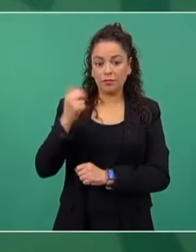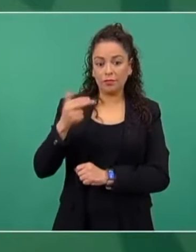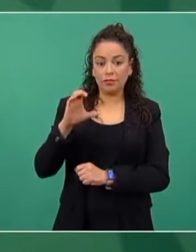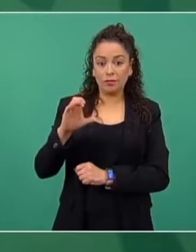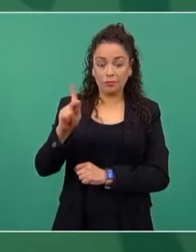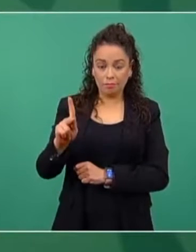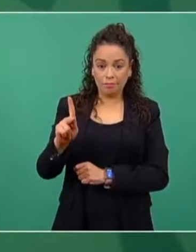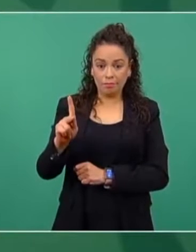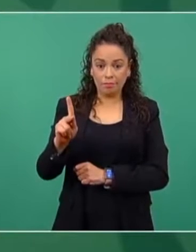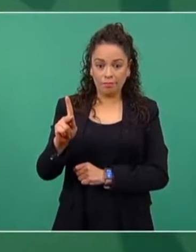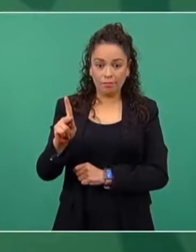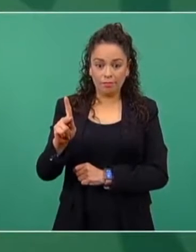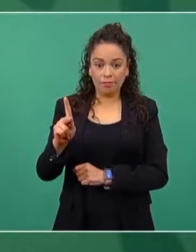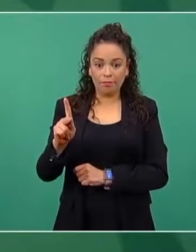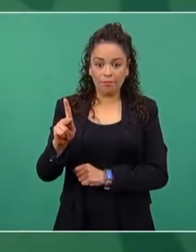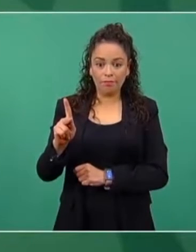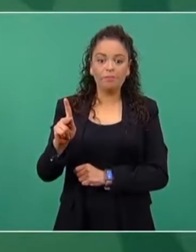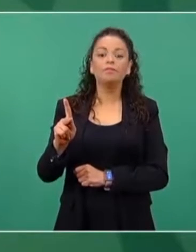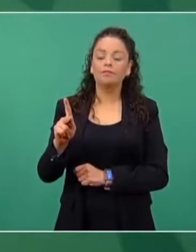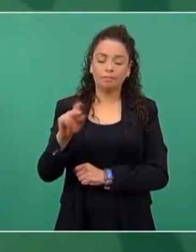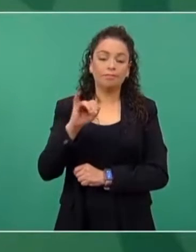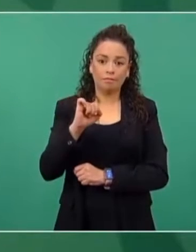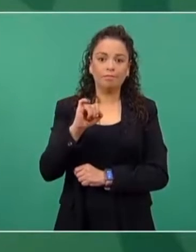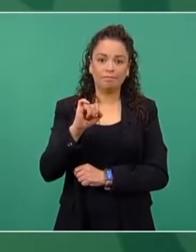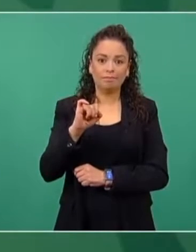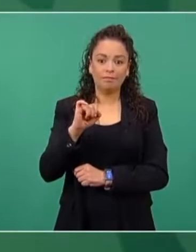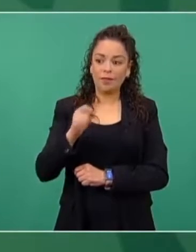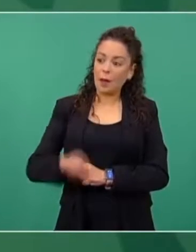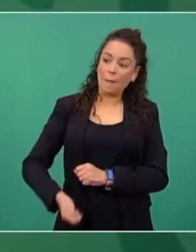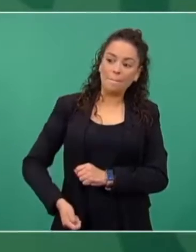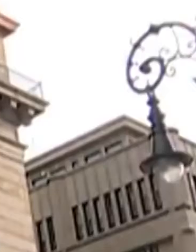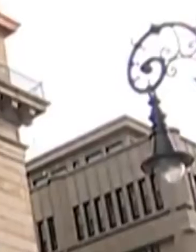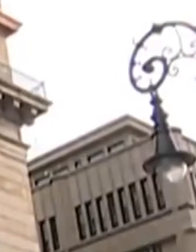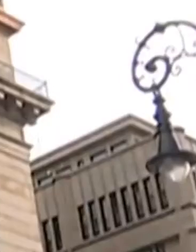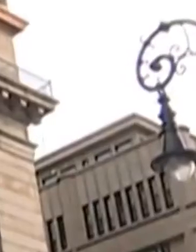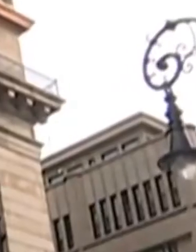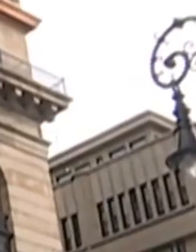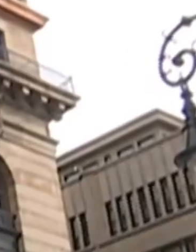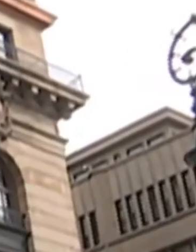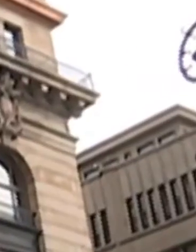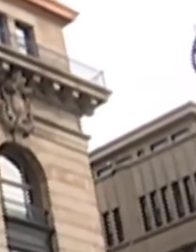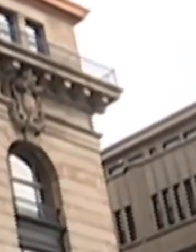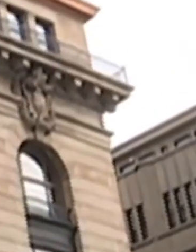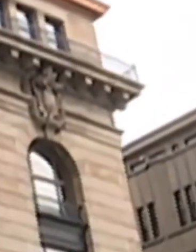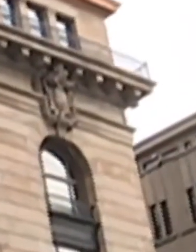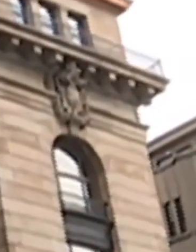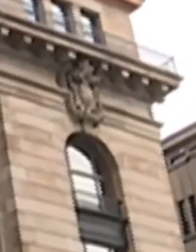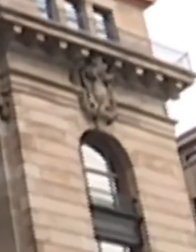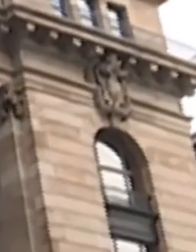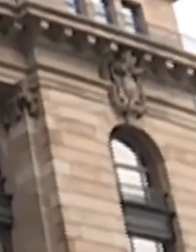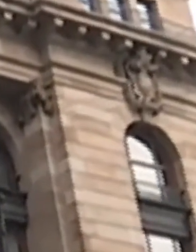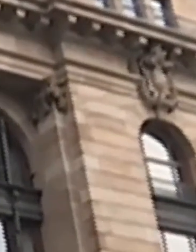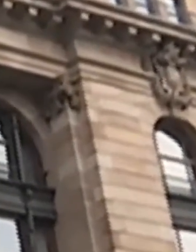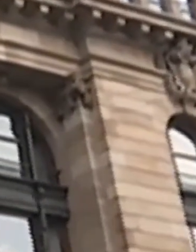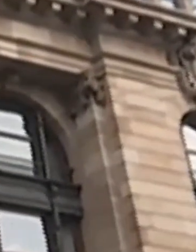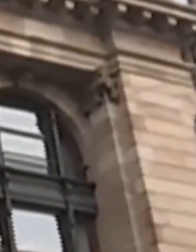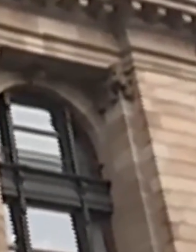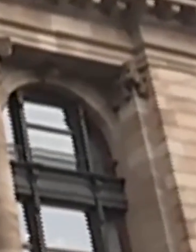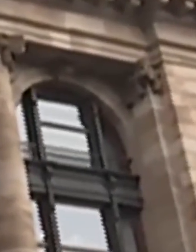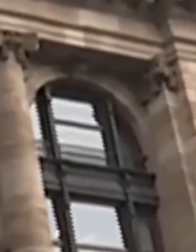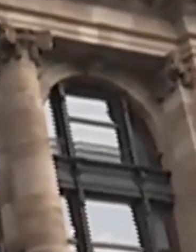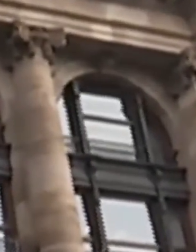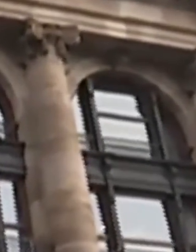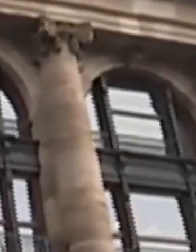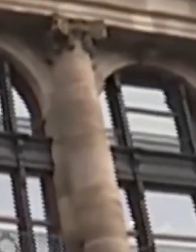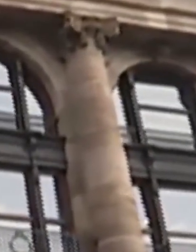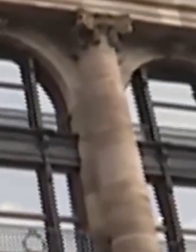en efecto va a ser la primera mujer presidenta, gobernadora del Banco de México.